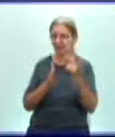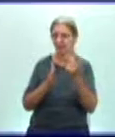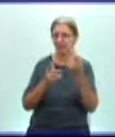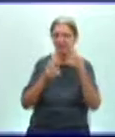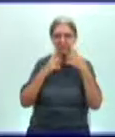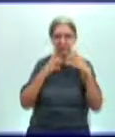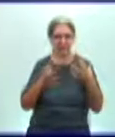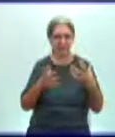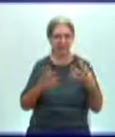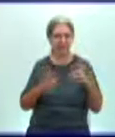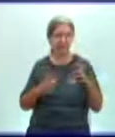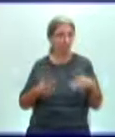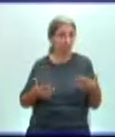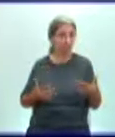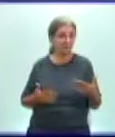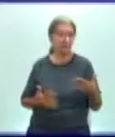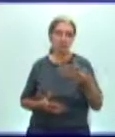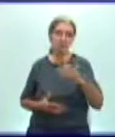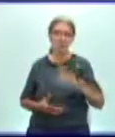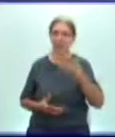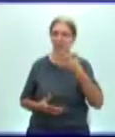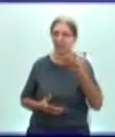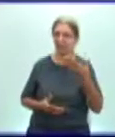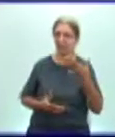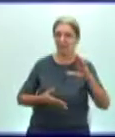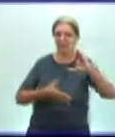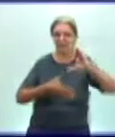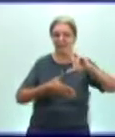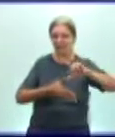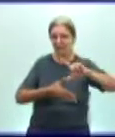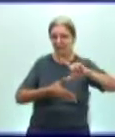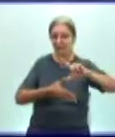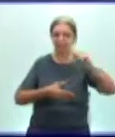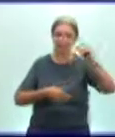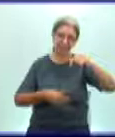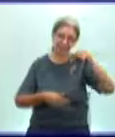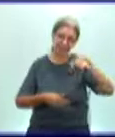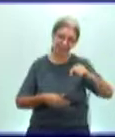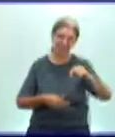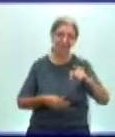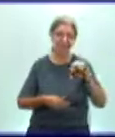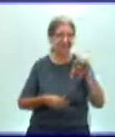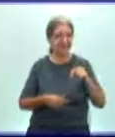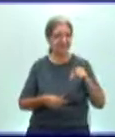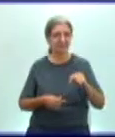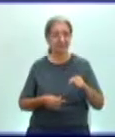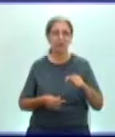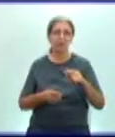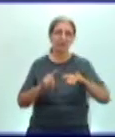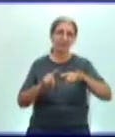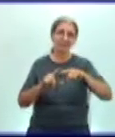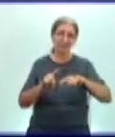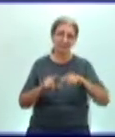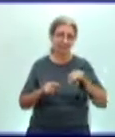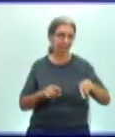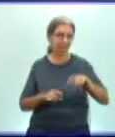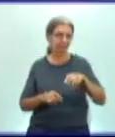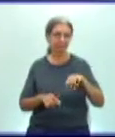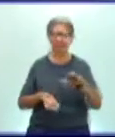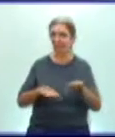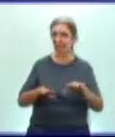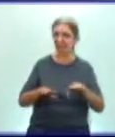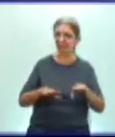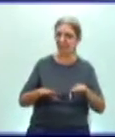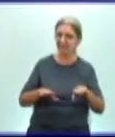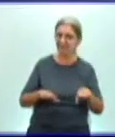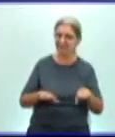al cuento latinoamericano actual, que es parte del contenido en el que usted debe prepararse